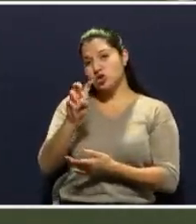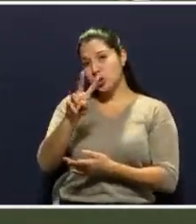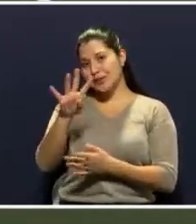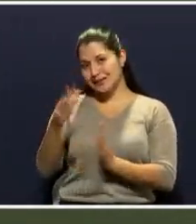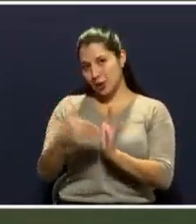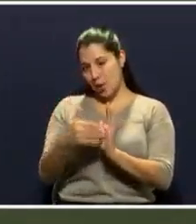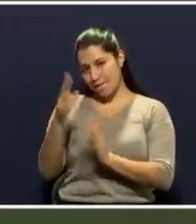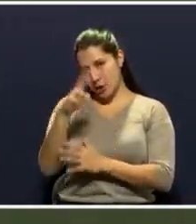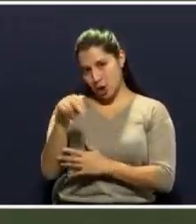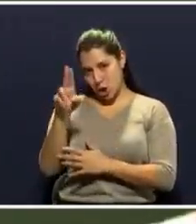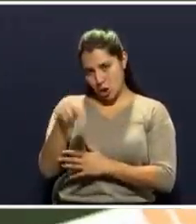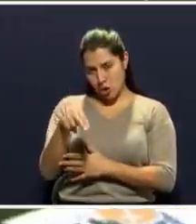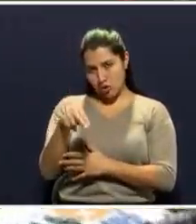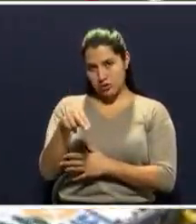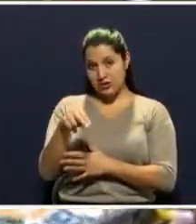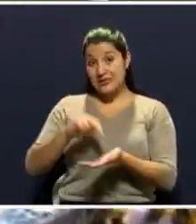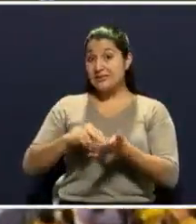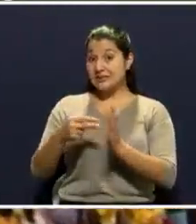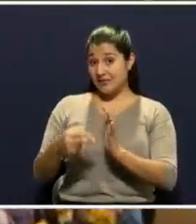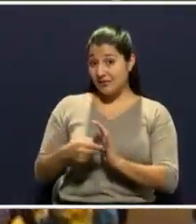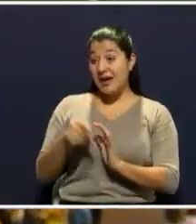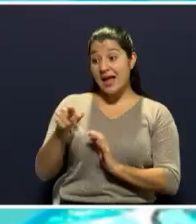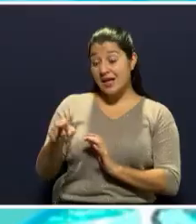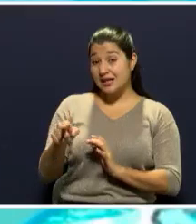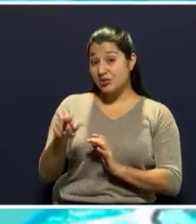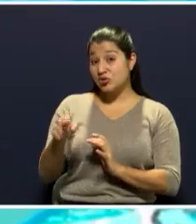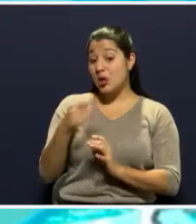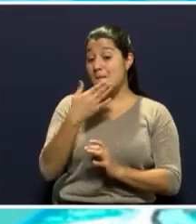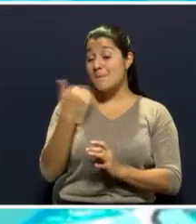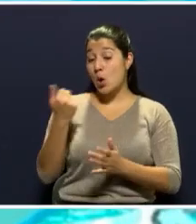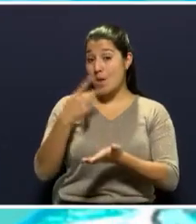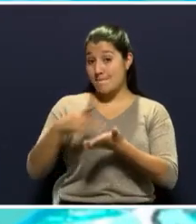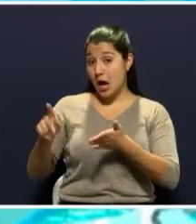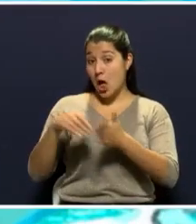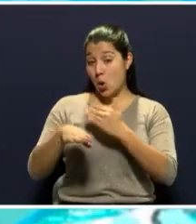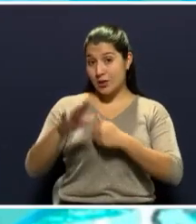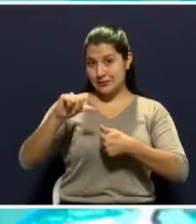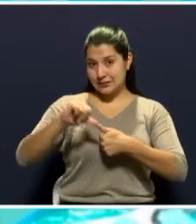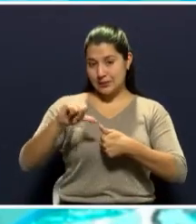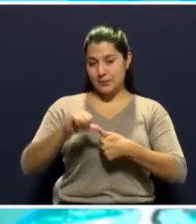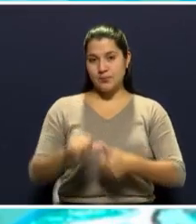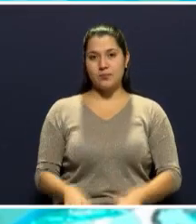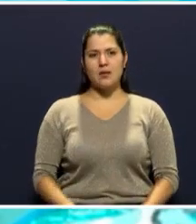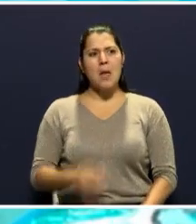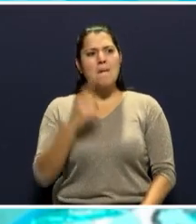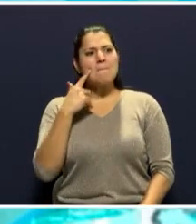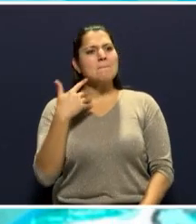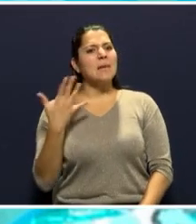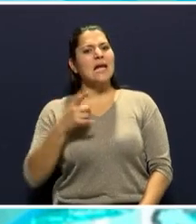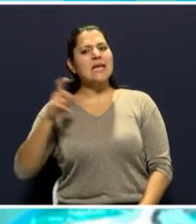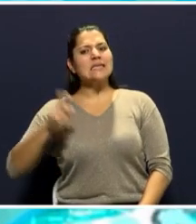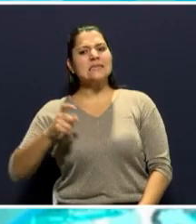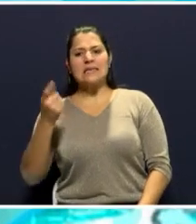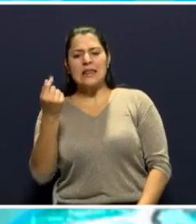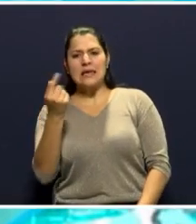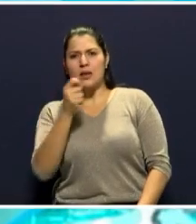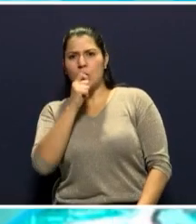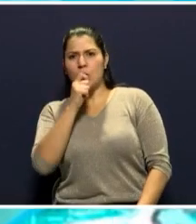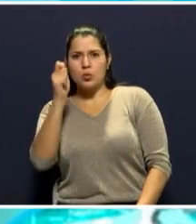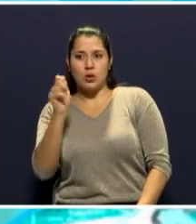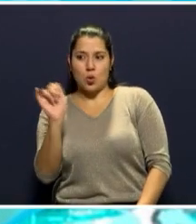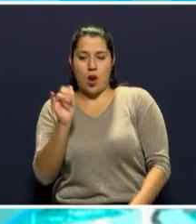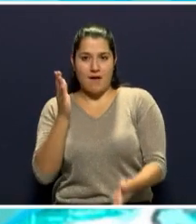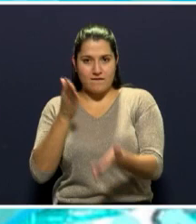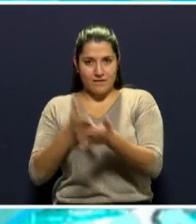colones, lo cual hace que sean los mejor pagados de Centroamérica. Independientemente para qué necesiten el dinero los árbitros, se ven